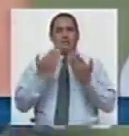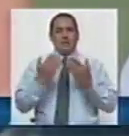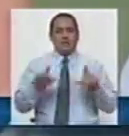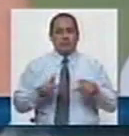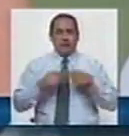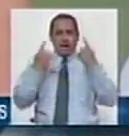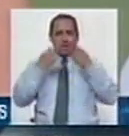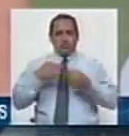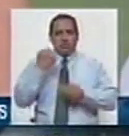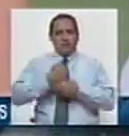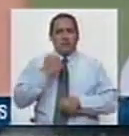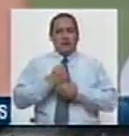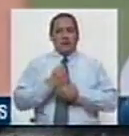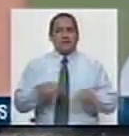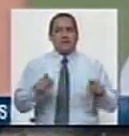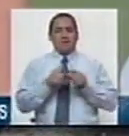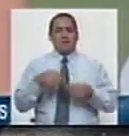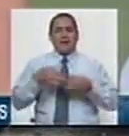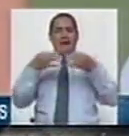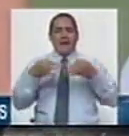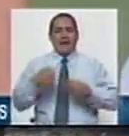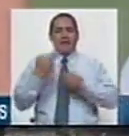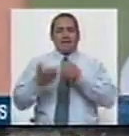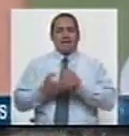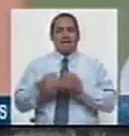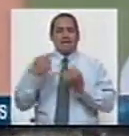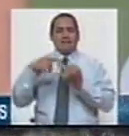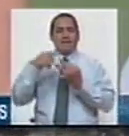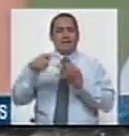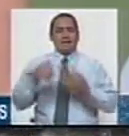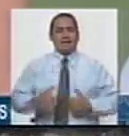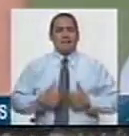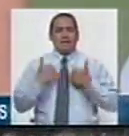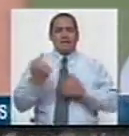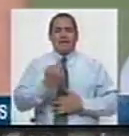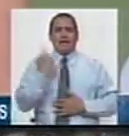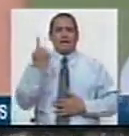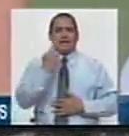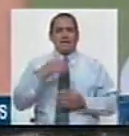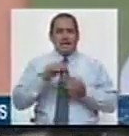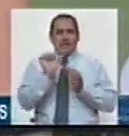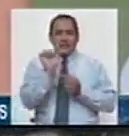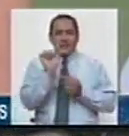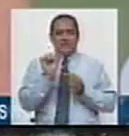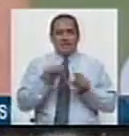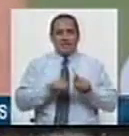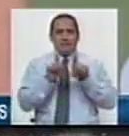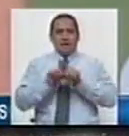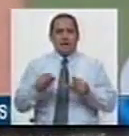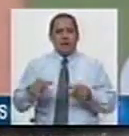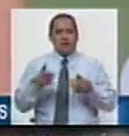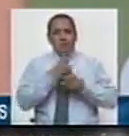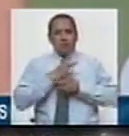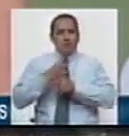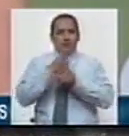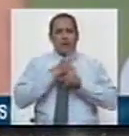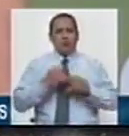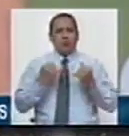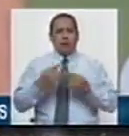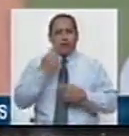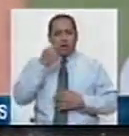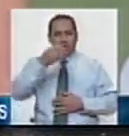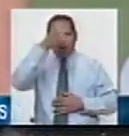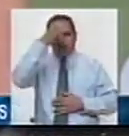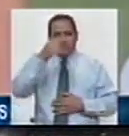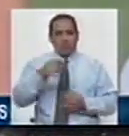de trabajar para garantizar la diversidad genética de las semillas y el mantenimiento de los